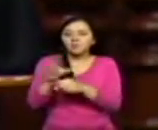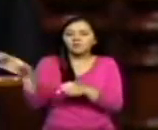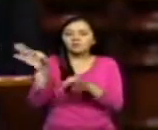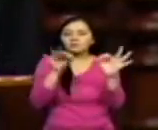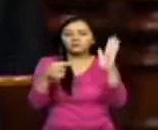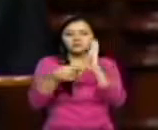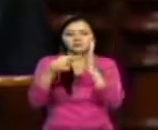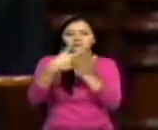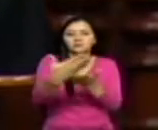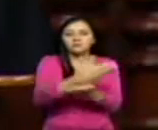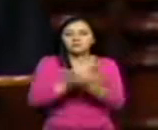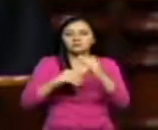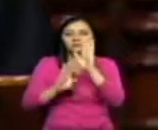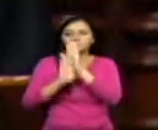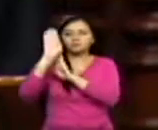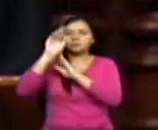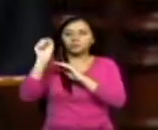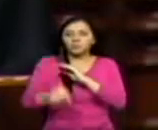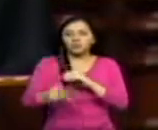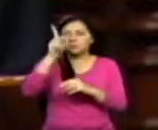tributos para el bien del país.